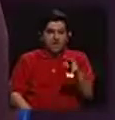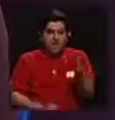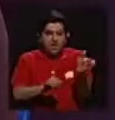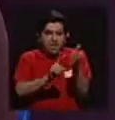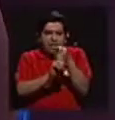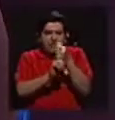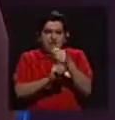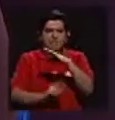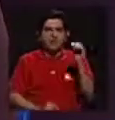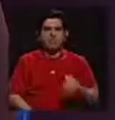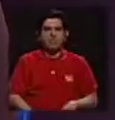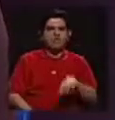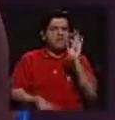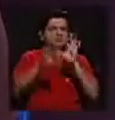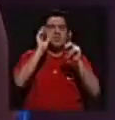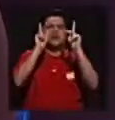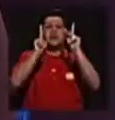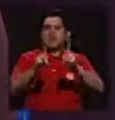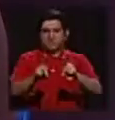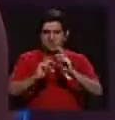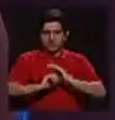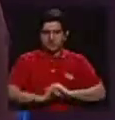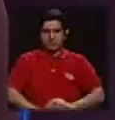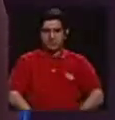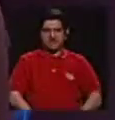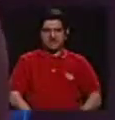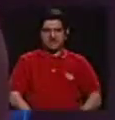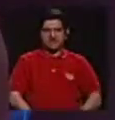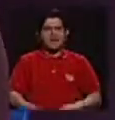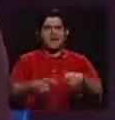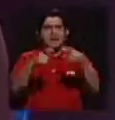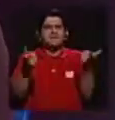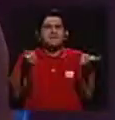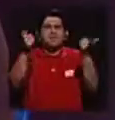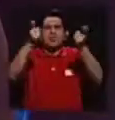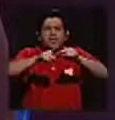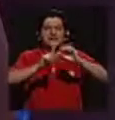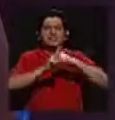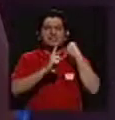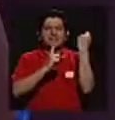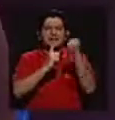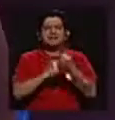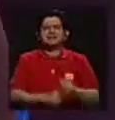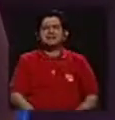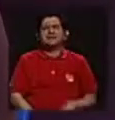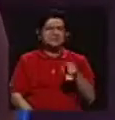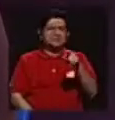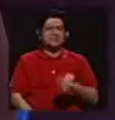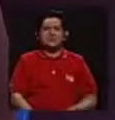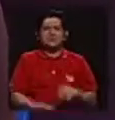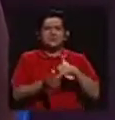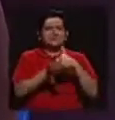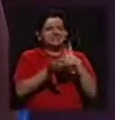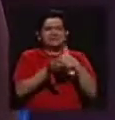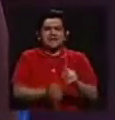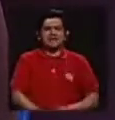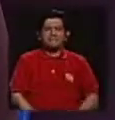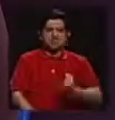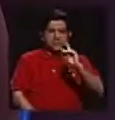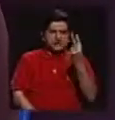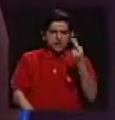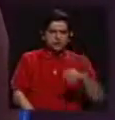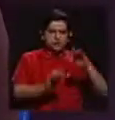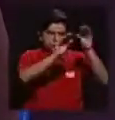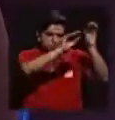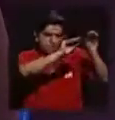el reclutamiento de personas, en la mayoría de los casos en condiciones de vulnerabilidad. El segundo elemento es el